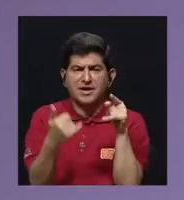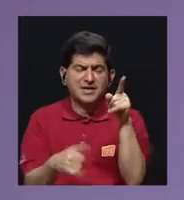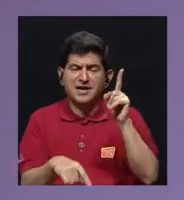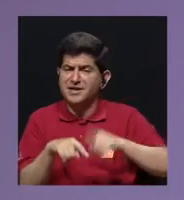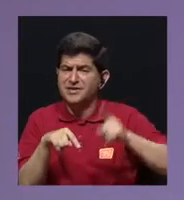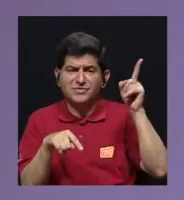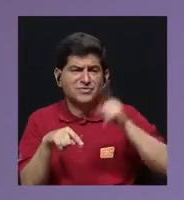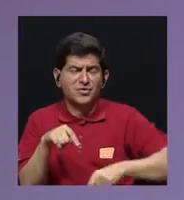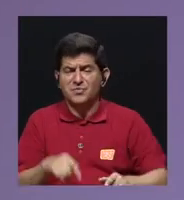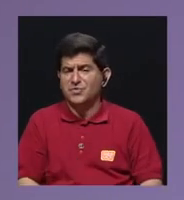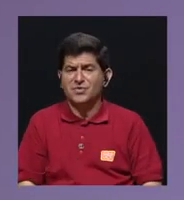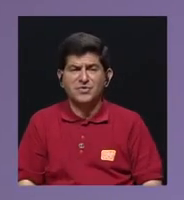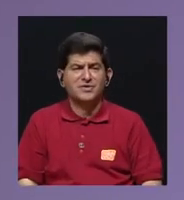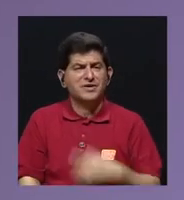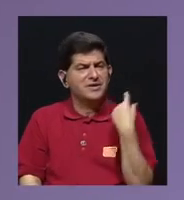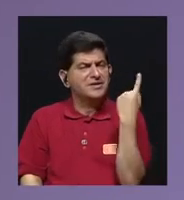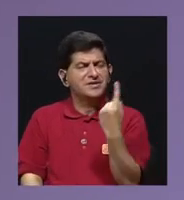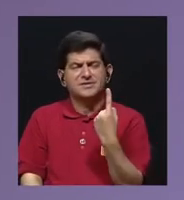pudieron, solamente,